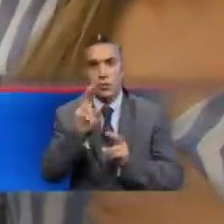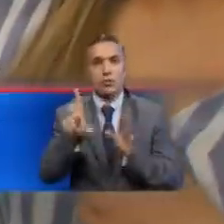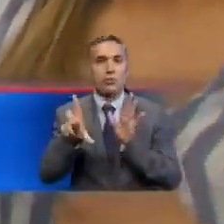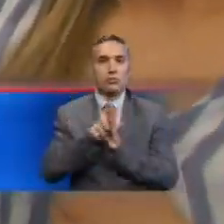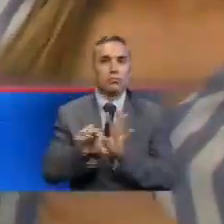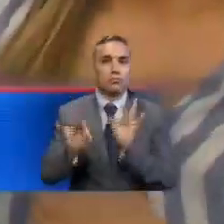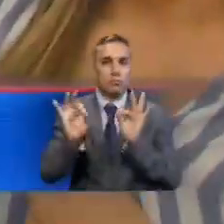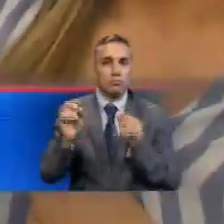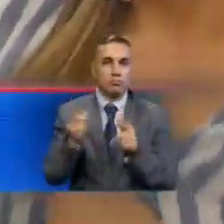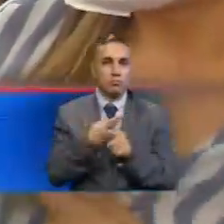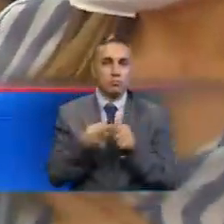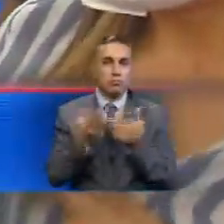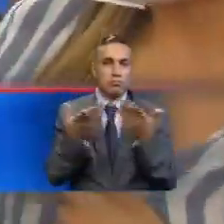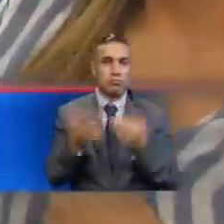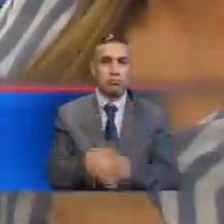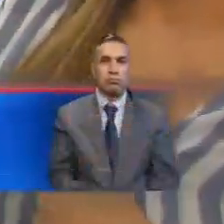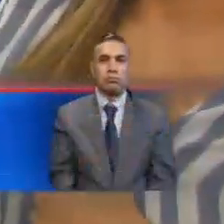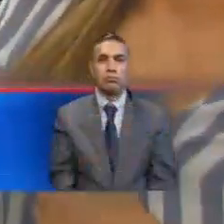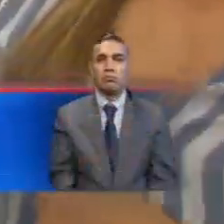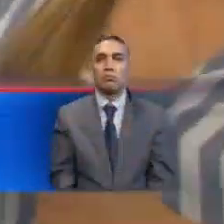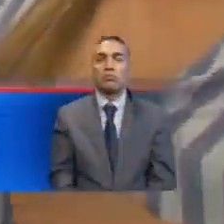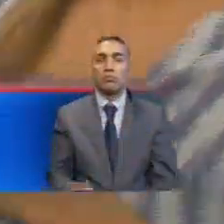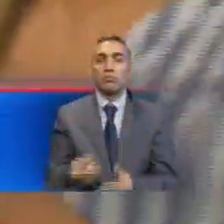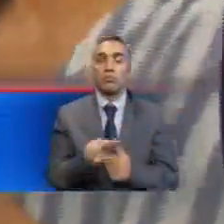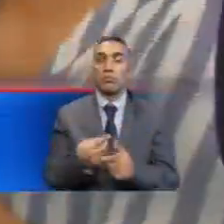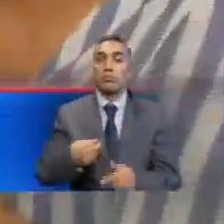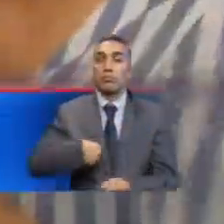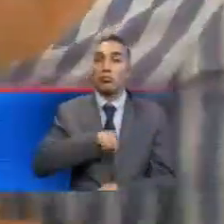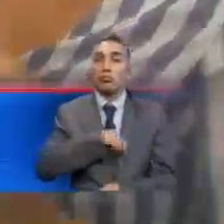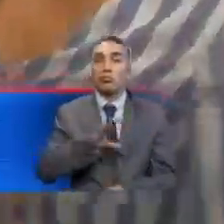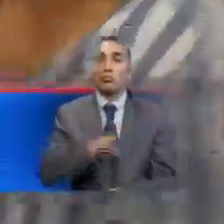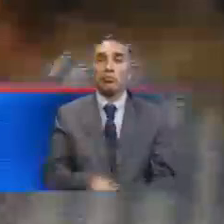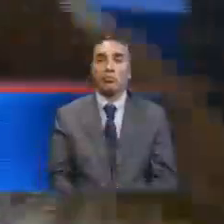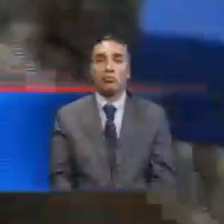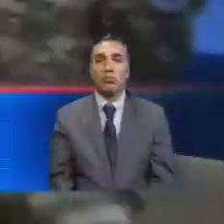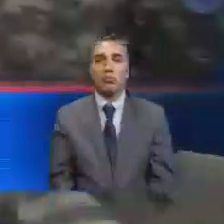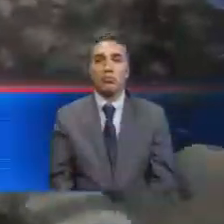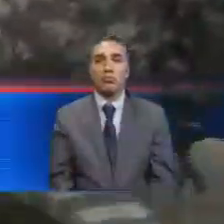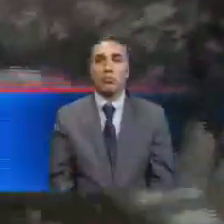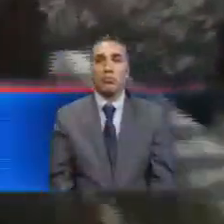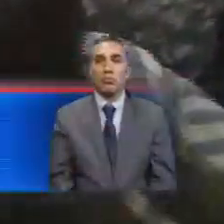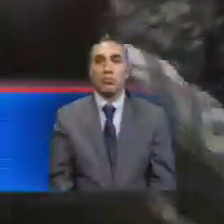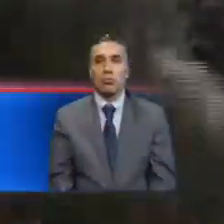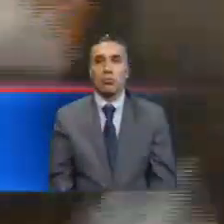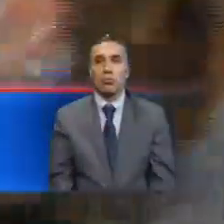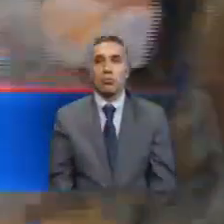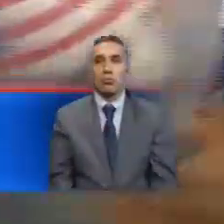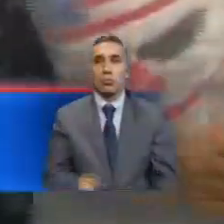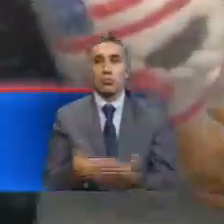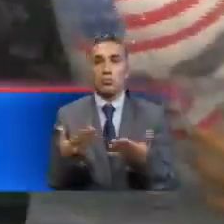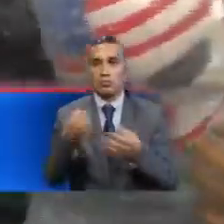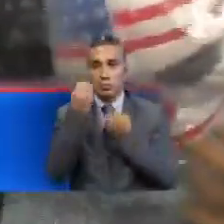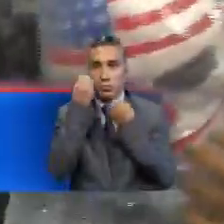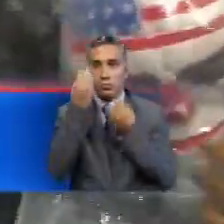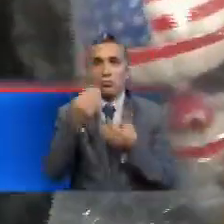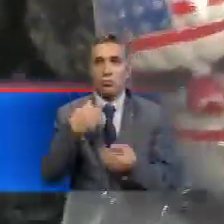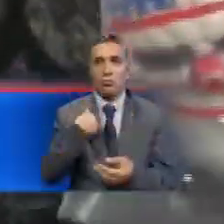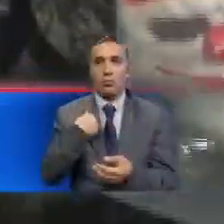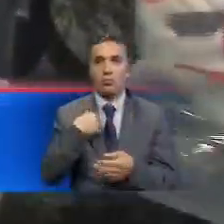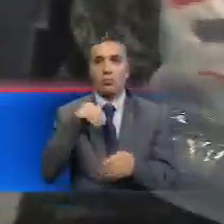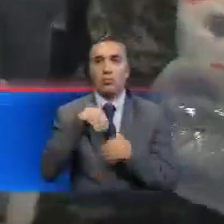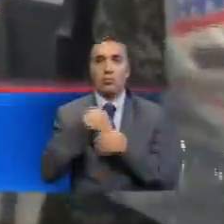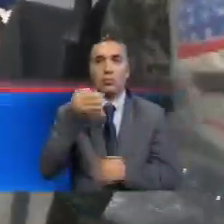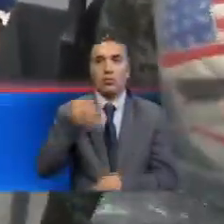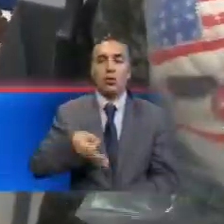ley y al Estado de derecho que vivimos. Muy bien, mis queridos compañeros, esta es la información que tenemos desde el